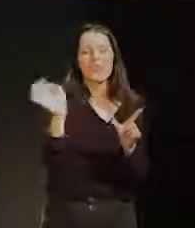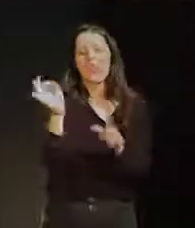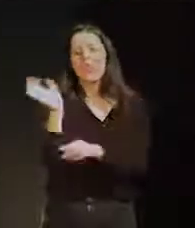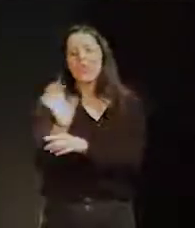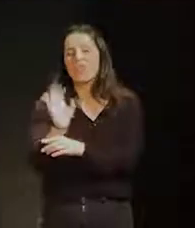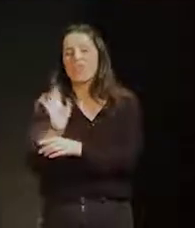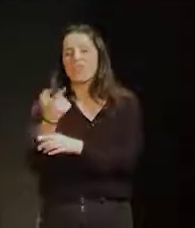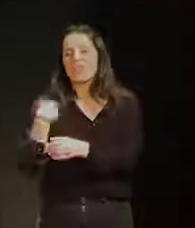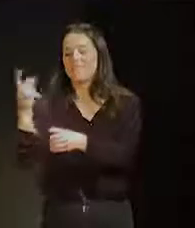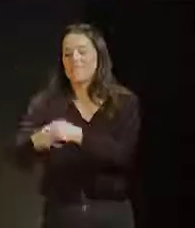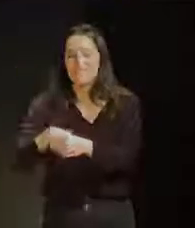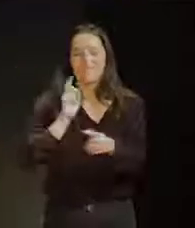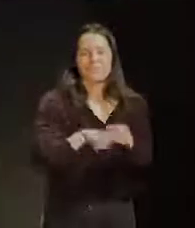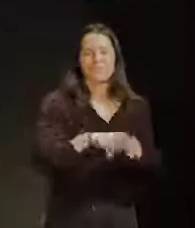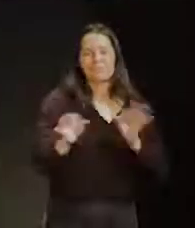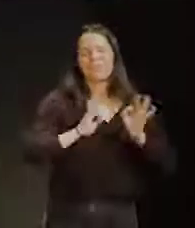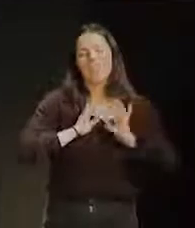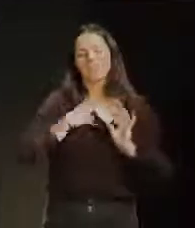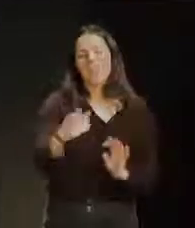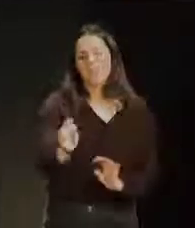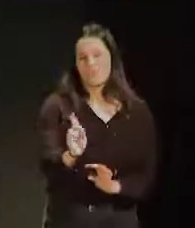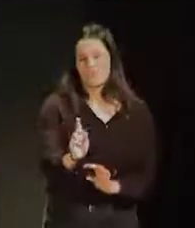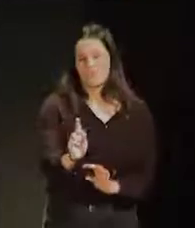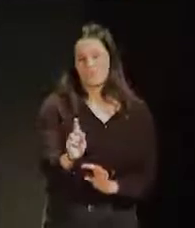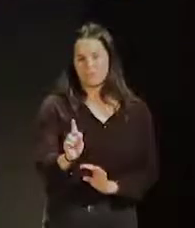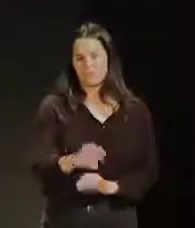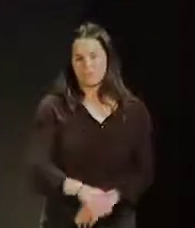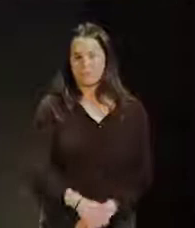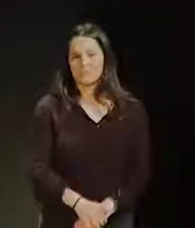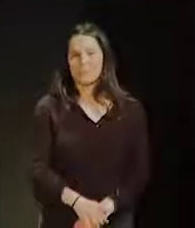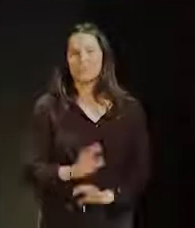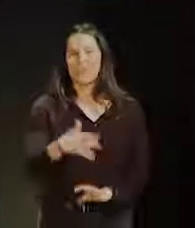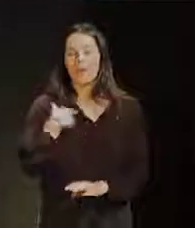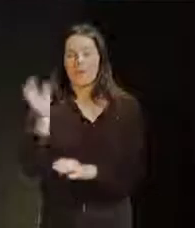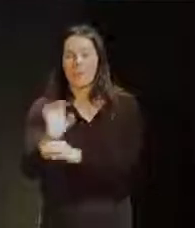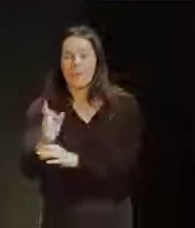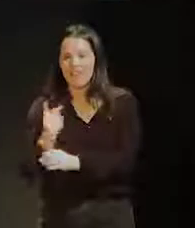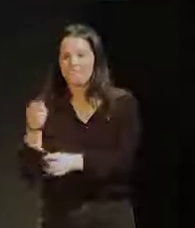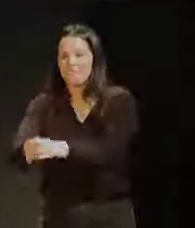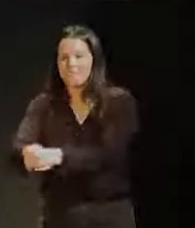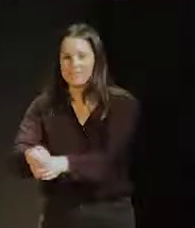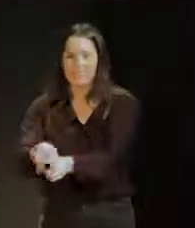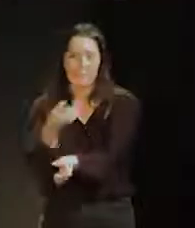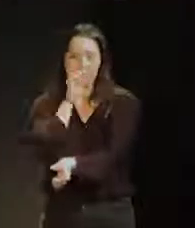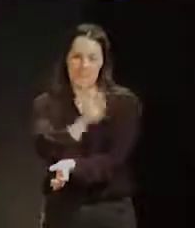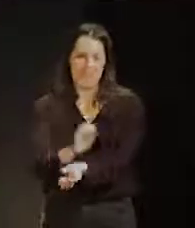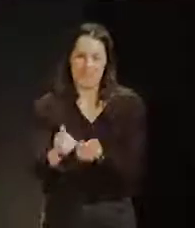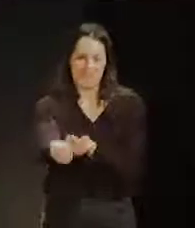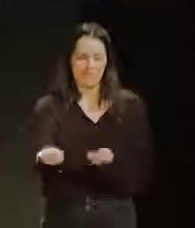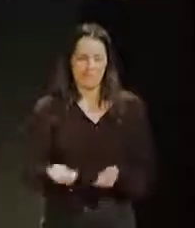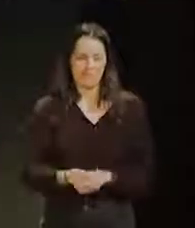no en teatro, porque en teatro yo haya y me encanta. Me gusta